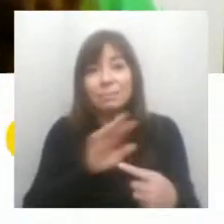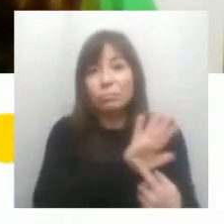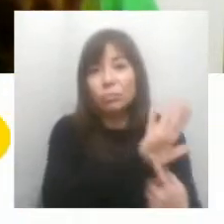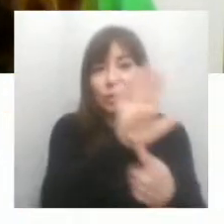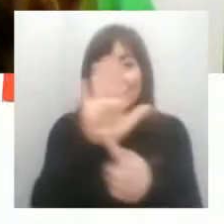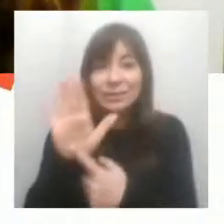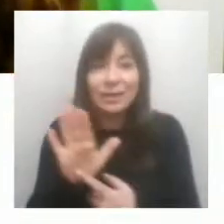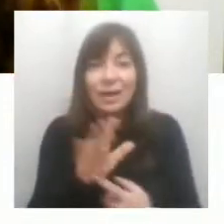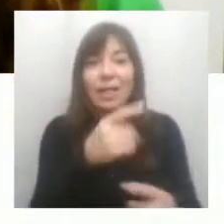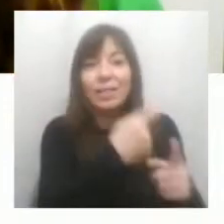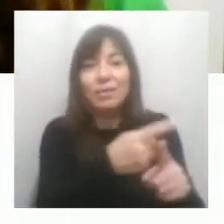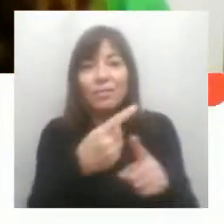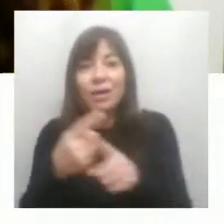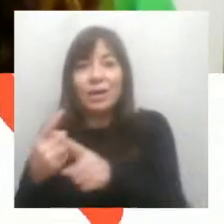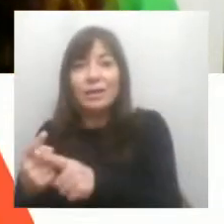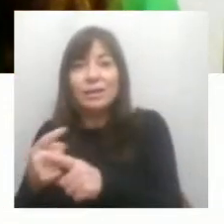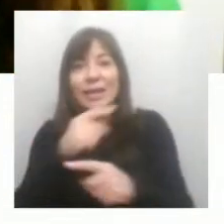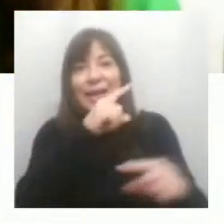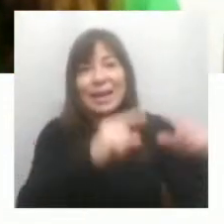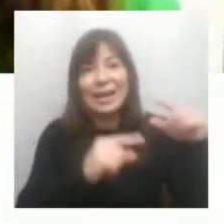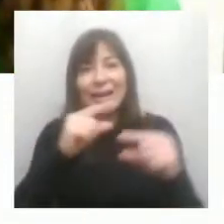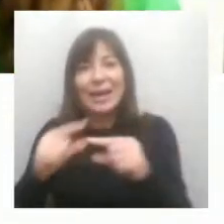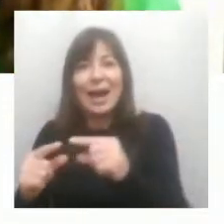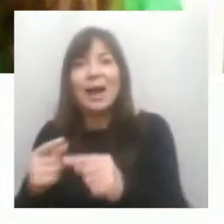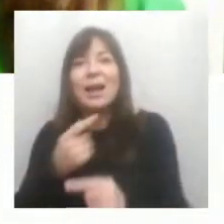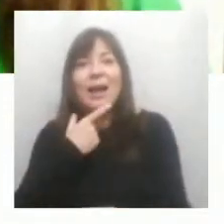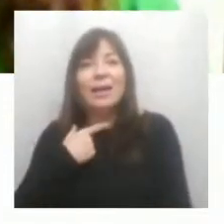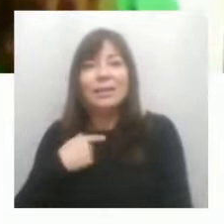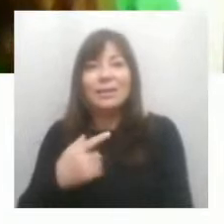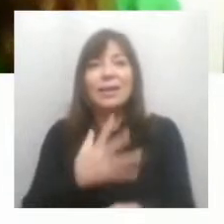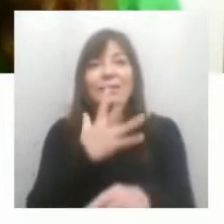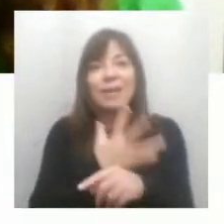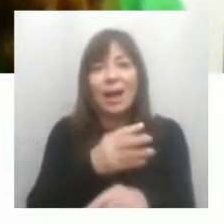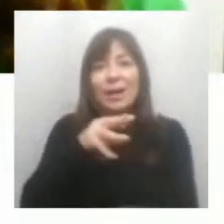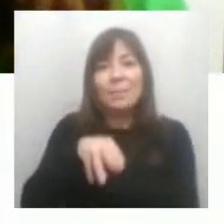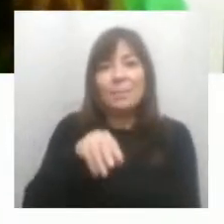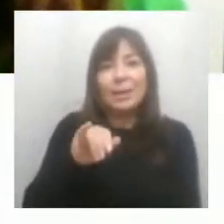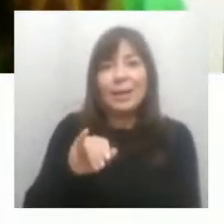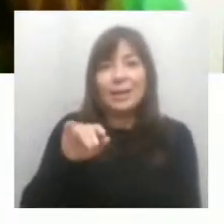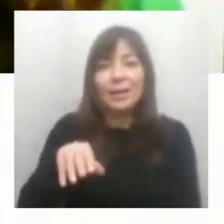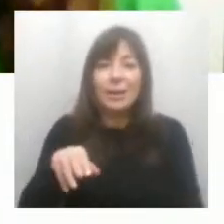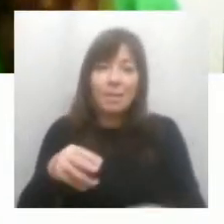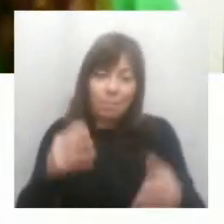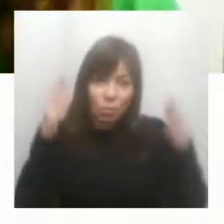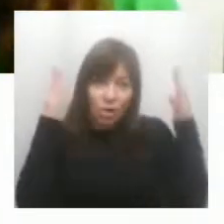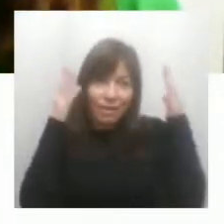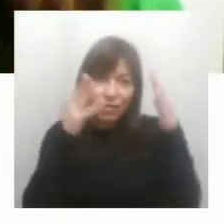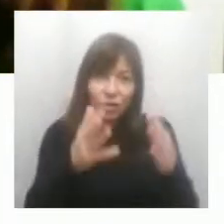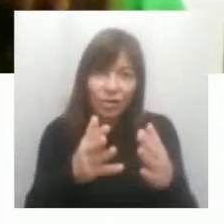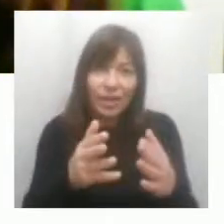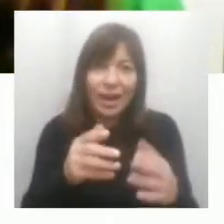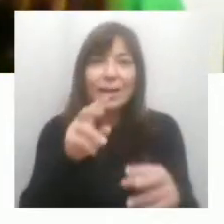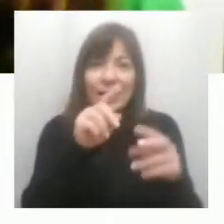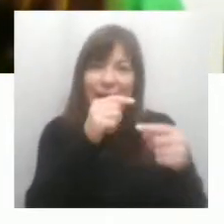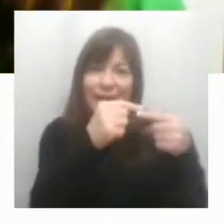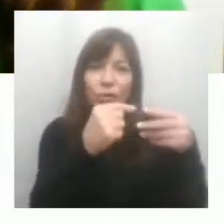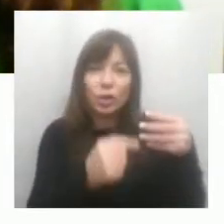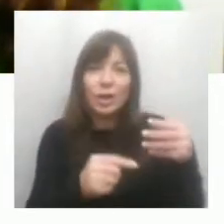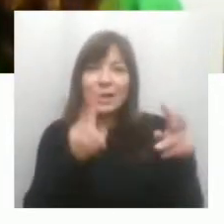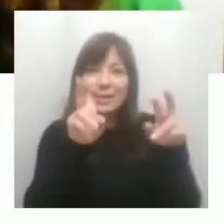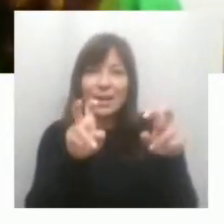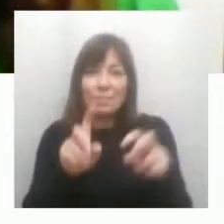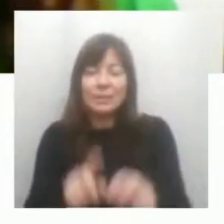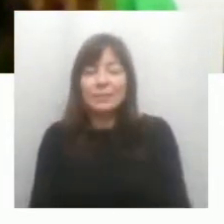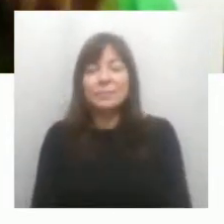estas distintas escalas que existen, así que también hay un interés y hay una inquietud por abordar ese tipo de fenómenos, así que no hay problema en ese